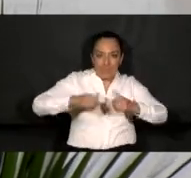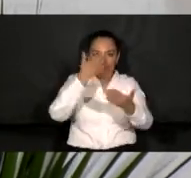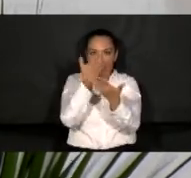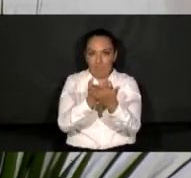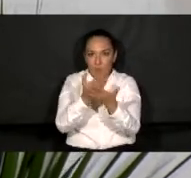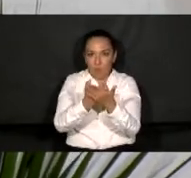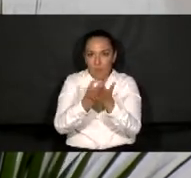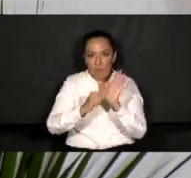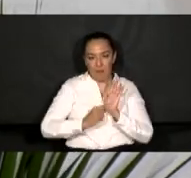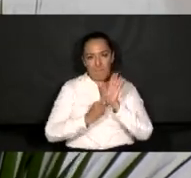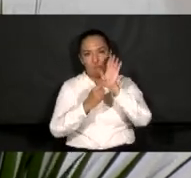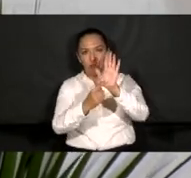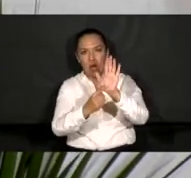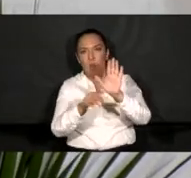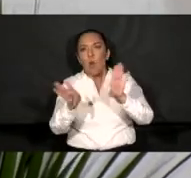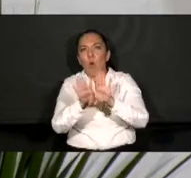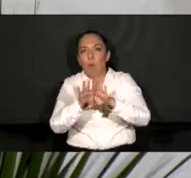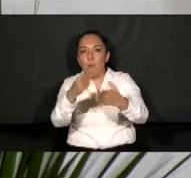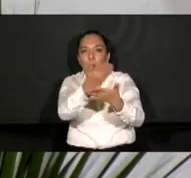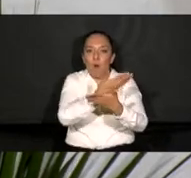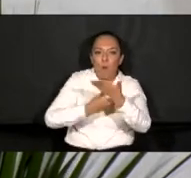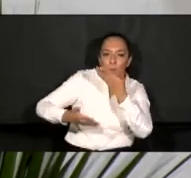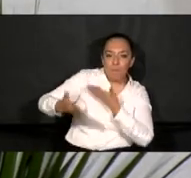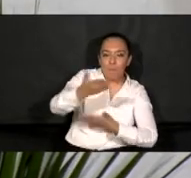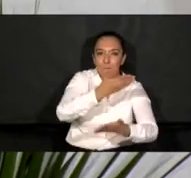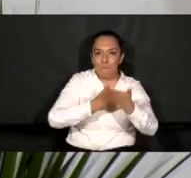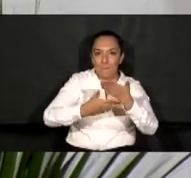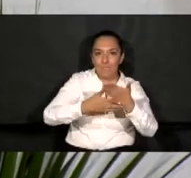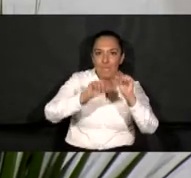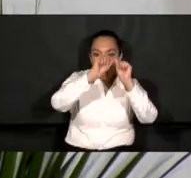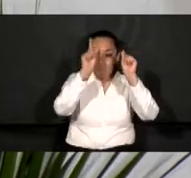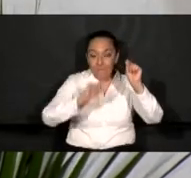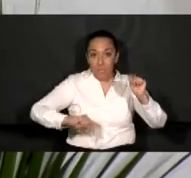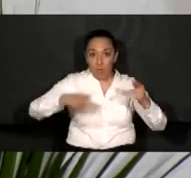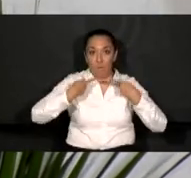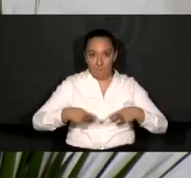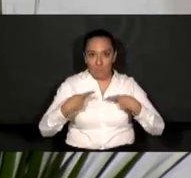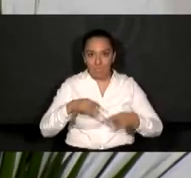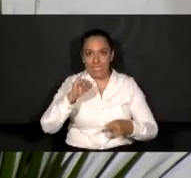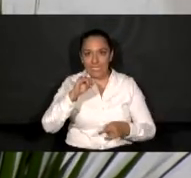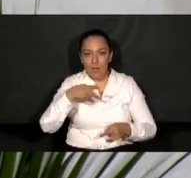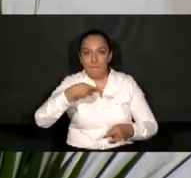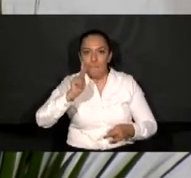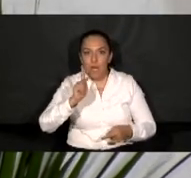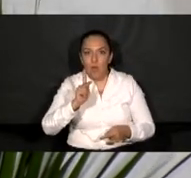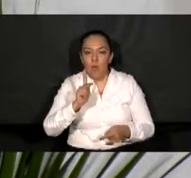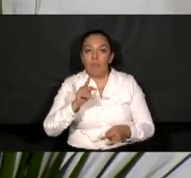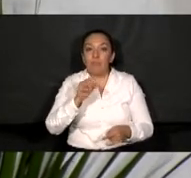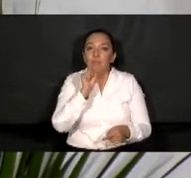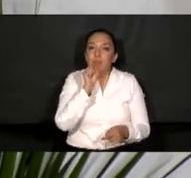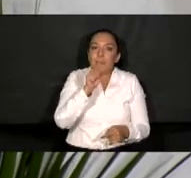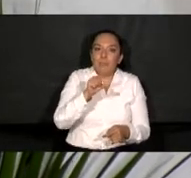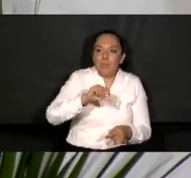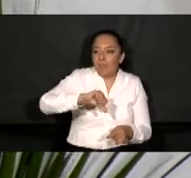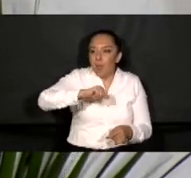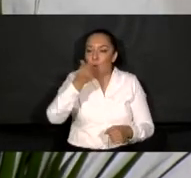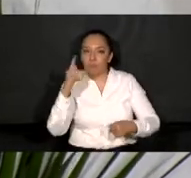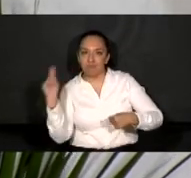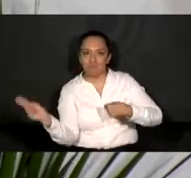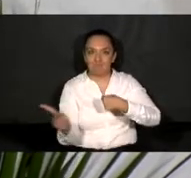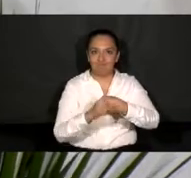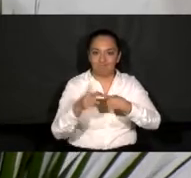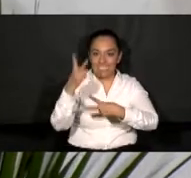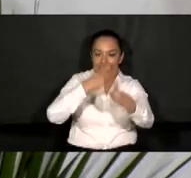mosaico de convivencia, no tan solo de nacionales, sino ahora también de hermanos de otros países.